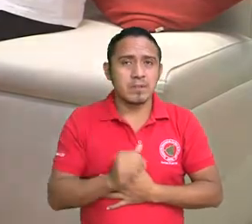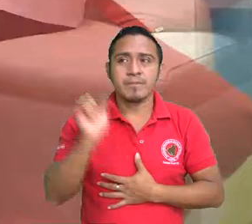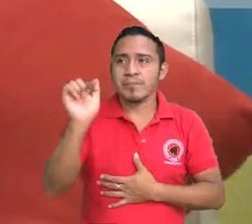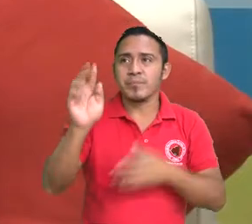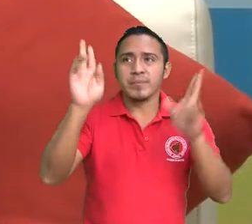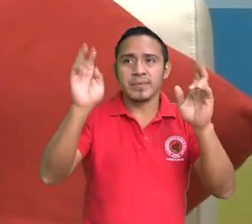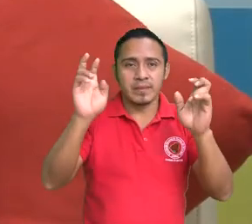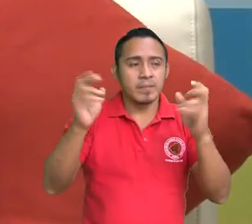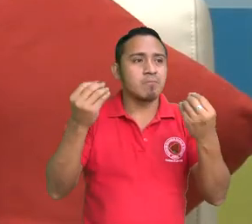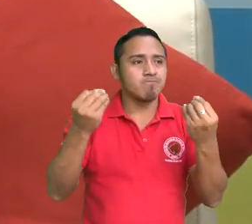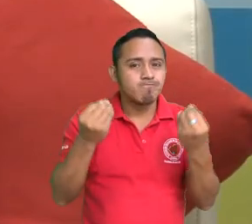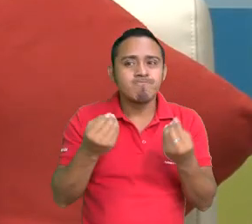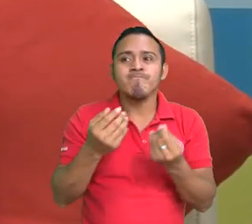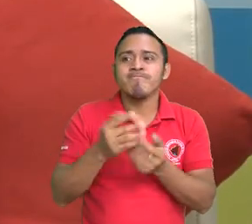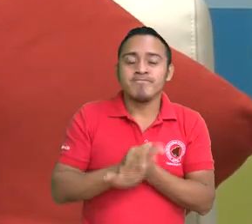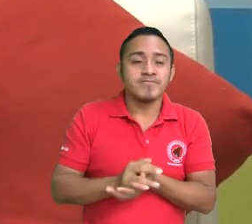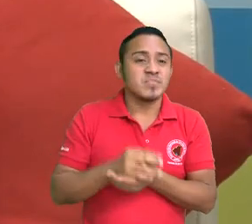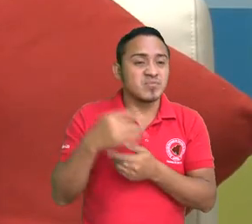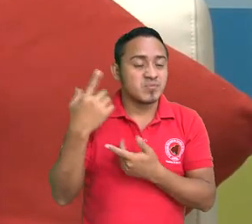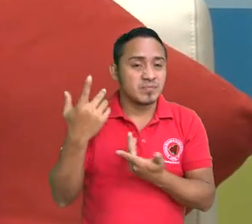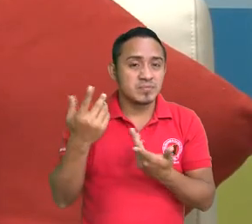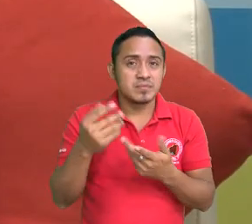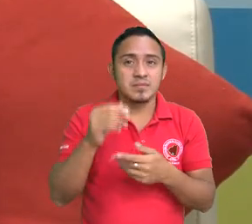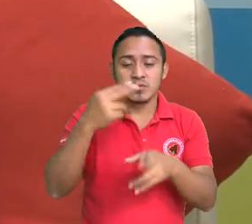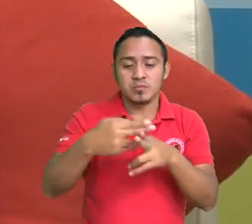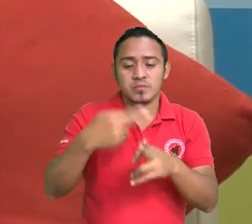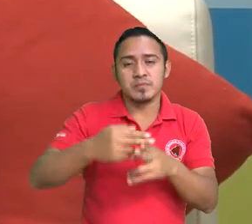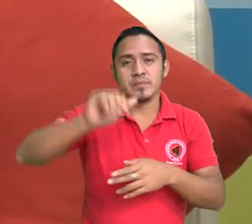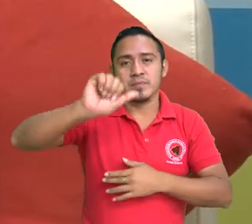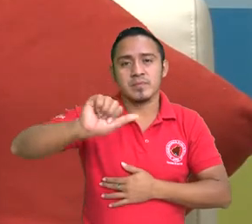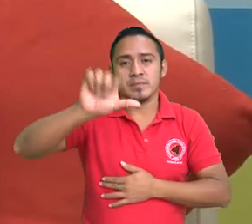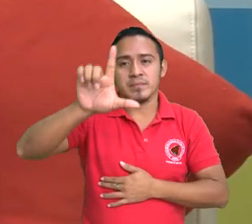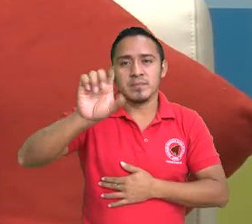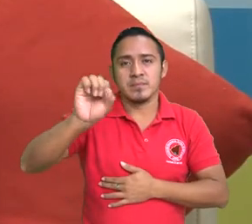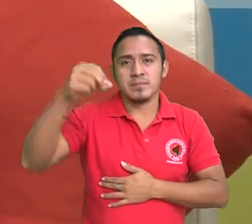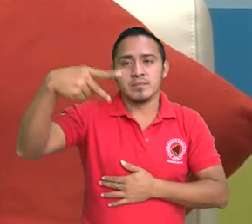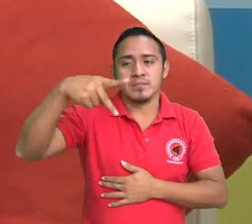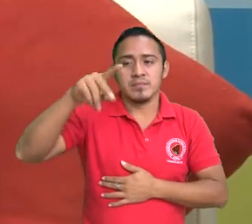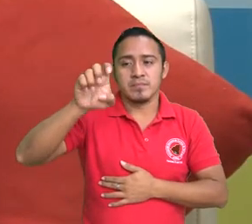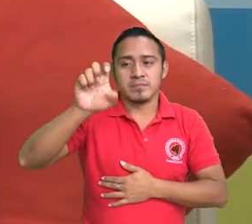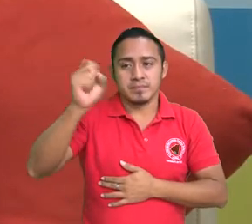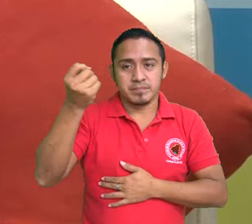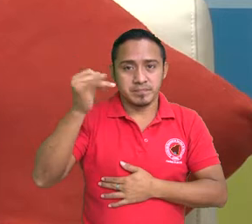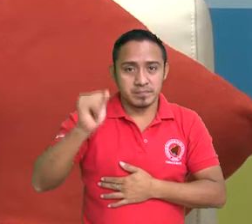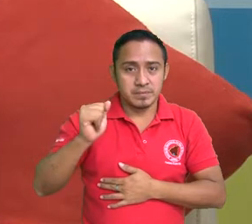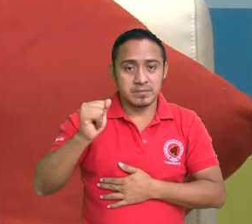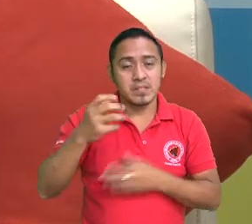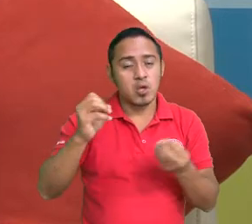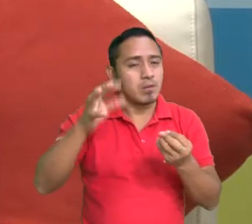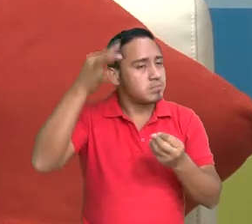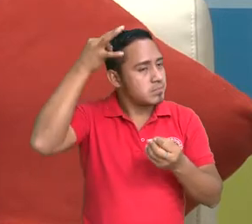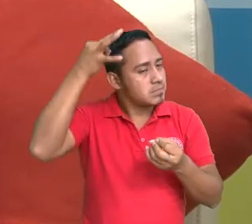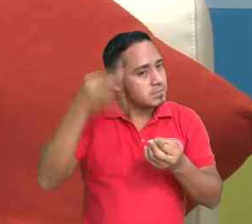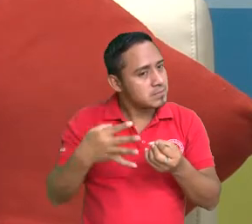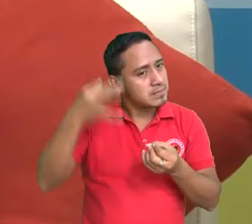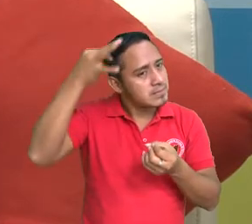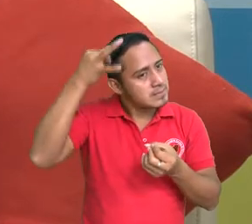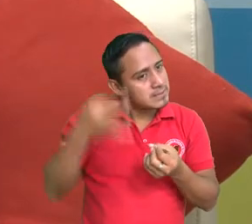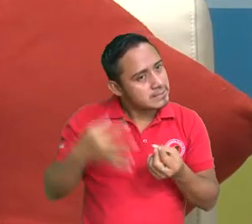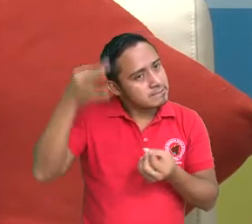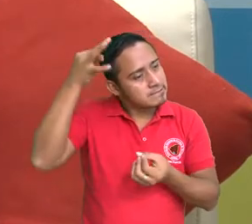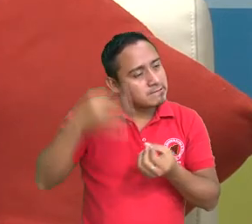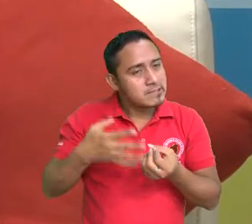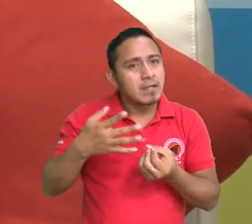muy común, muy interesante, porque las alopecias o pérdida de cabello es un tema muy